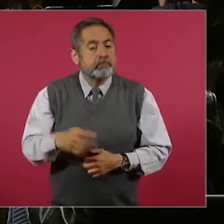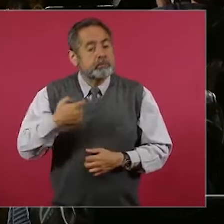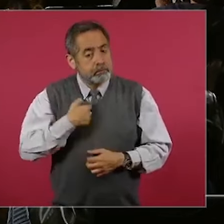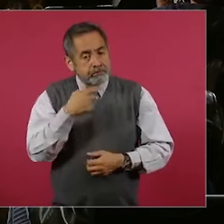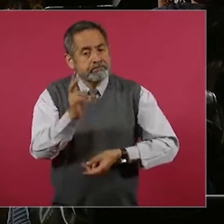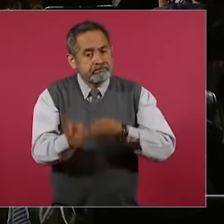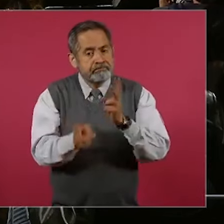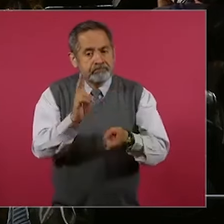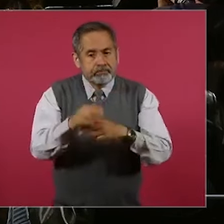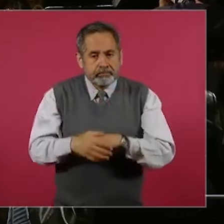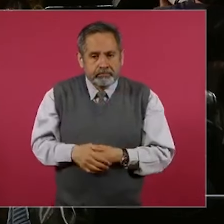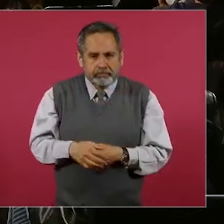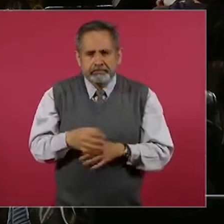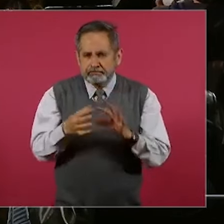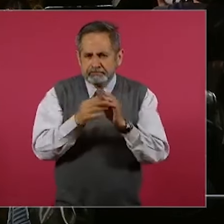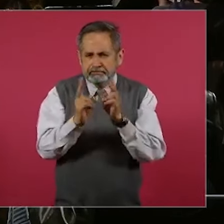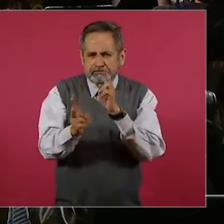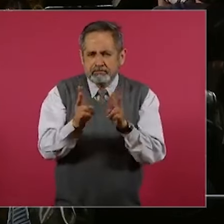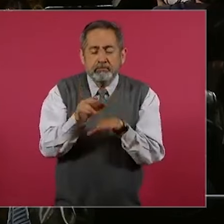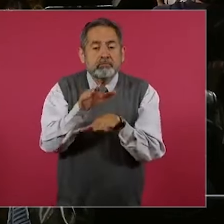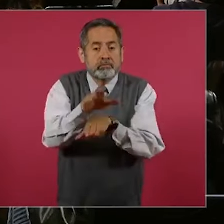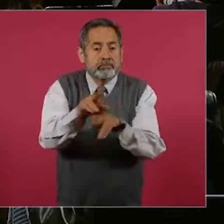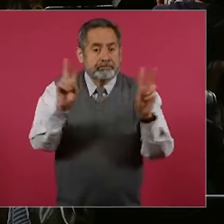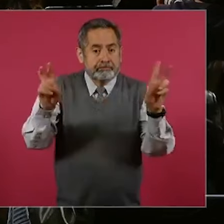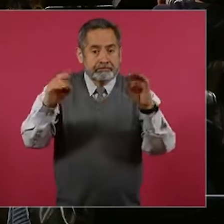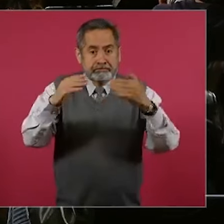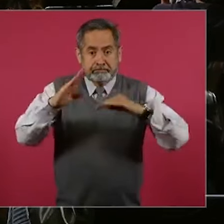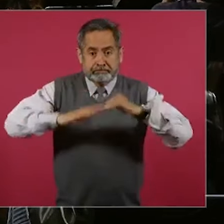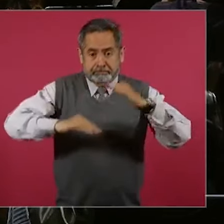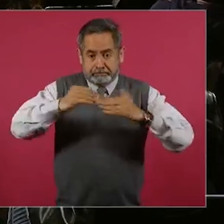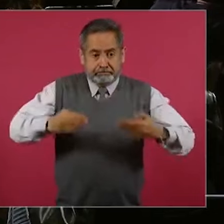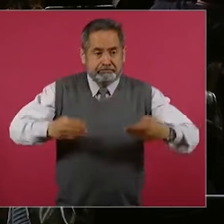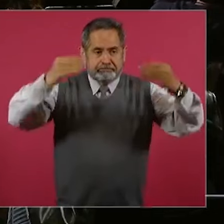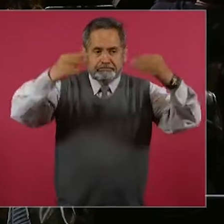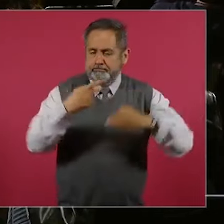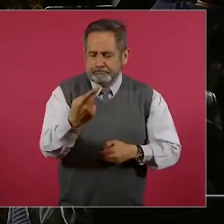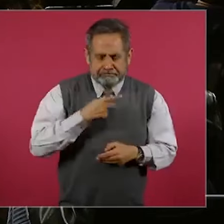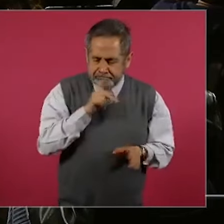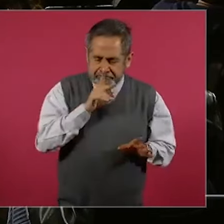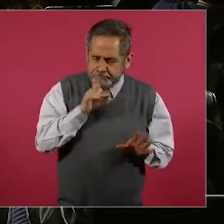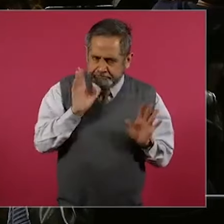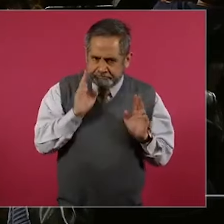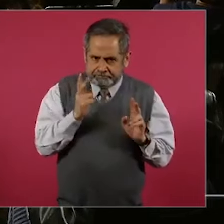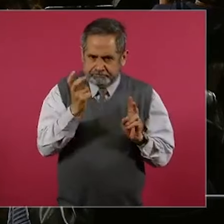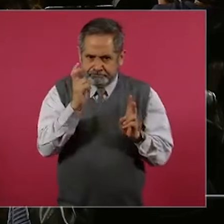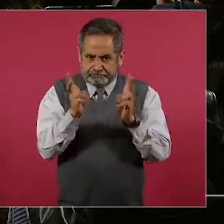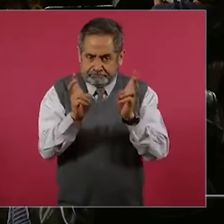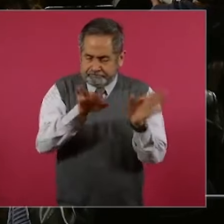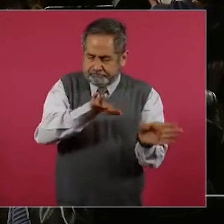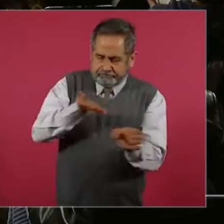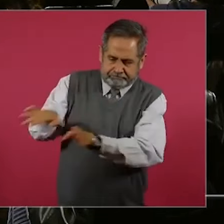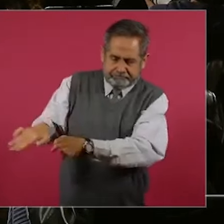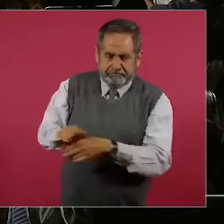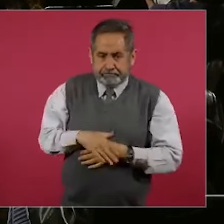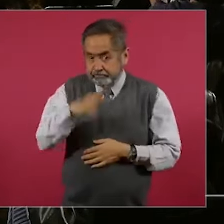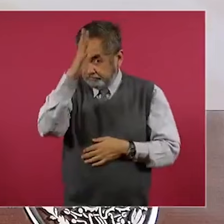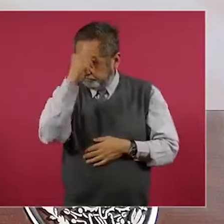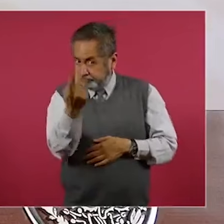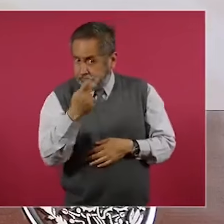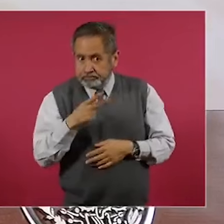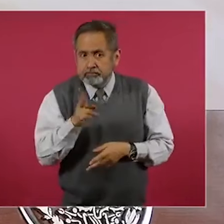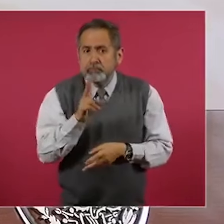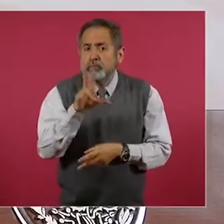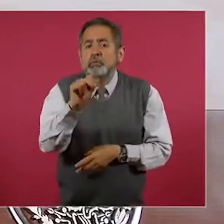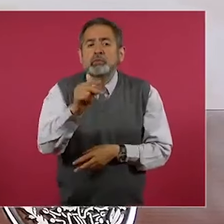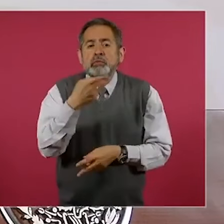Hablamos muy poco del muro porque era un tema vedado. Había un acuerdo de no tratar eso